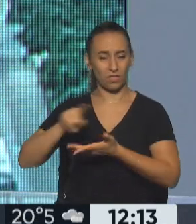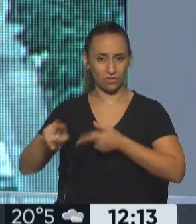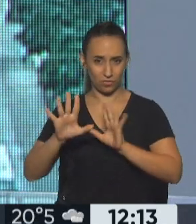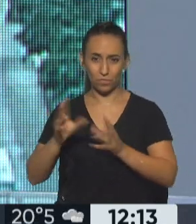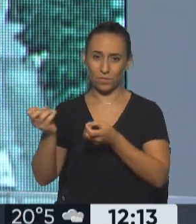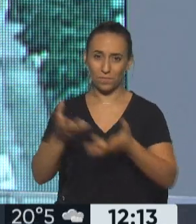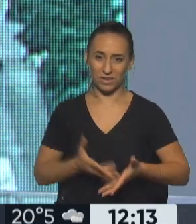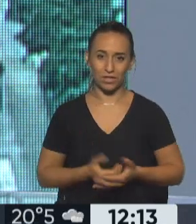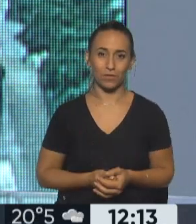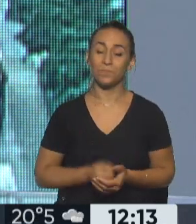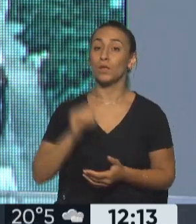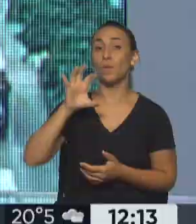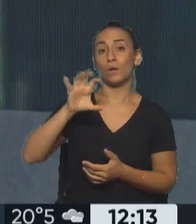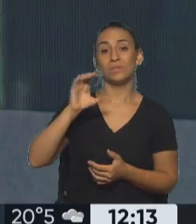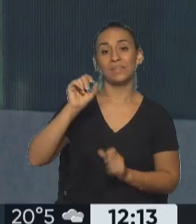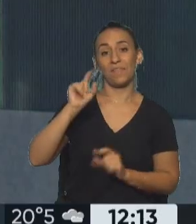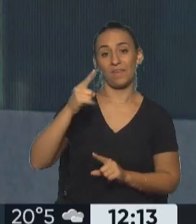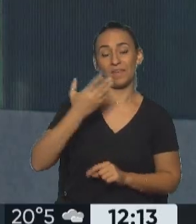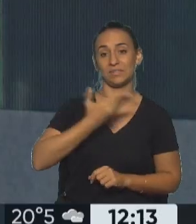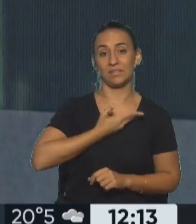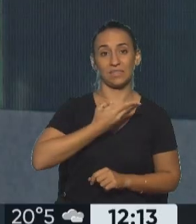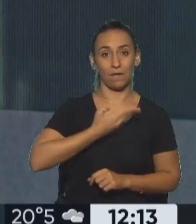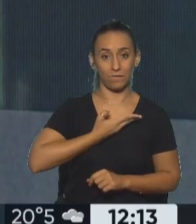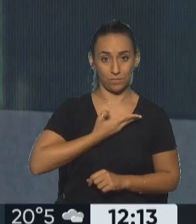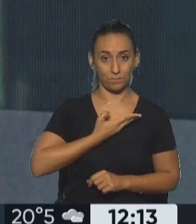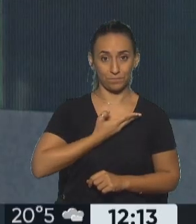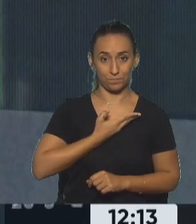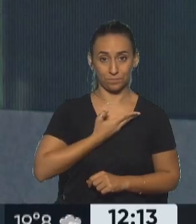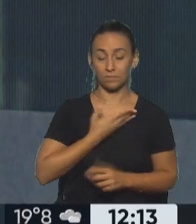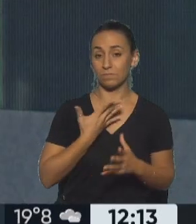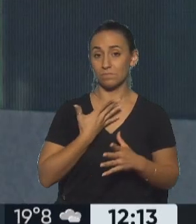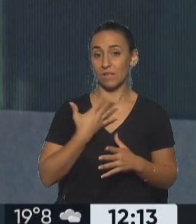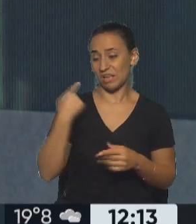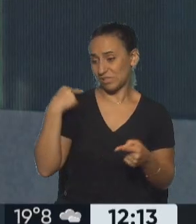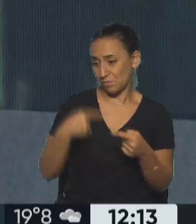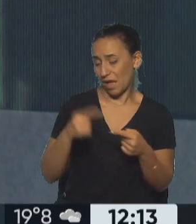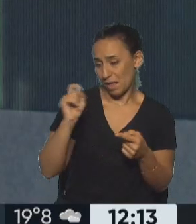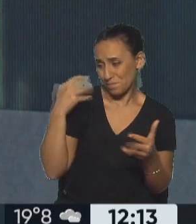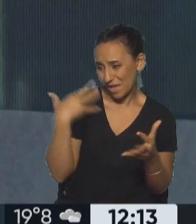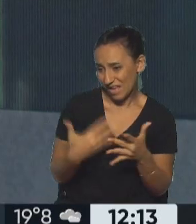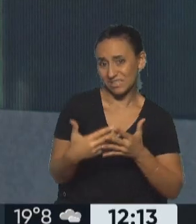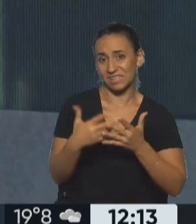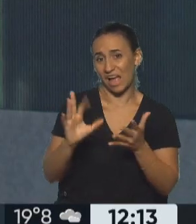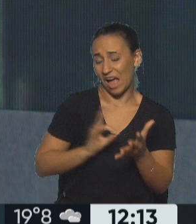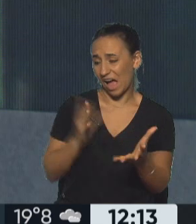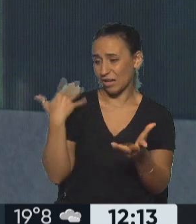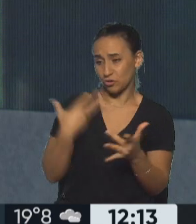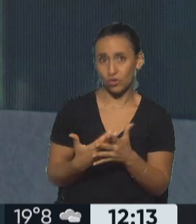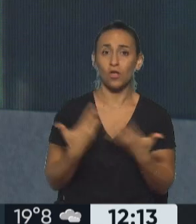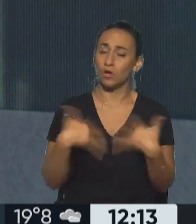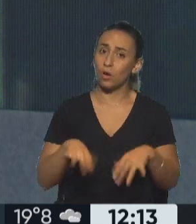bienvenido. No, al contrario, es un gracias gusto por que esté la con invitación. nosotros. Al contrario. Son horas, días, semanas, meses y podríamos decir años